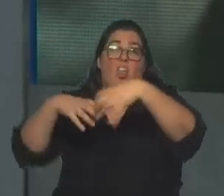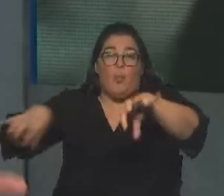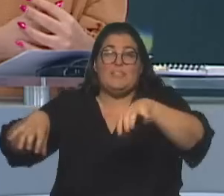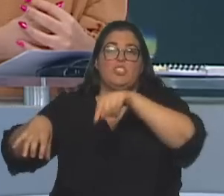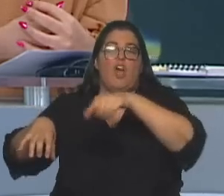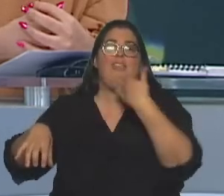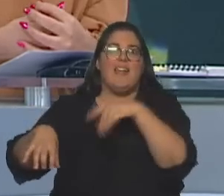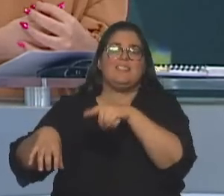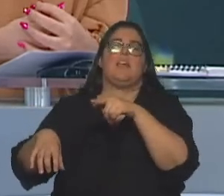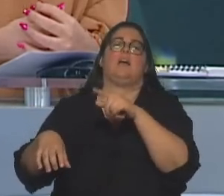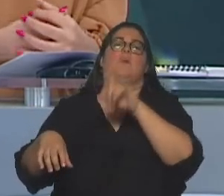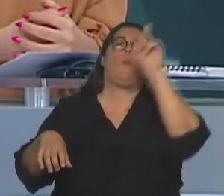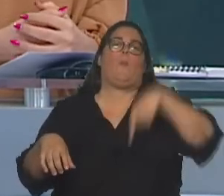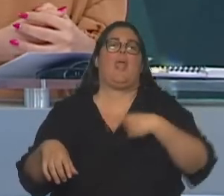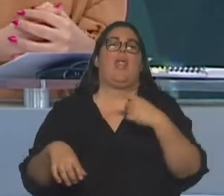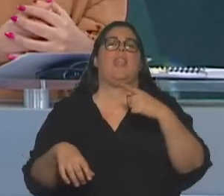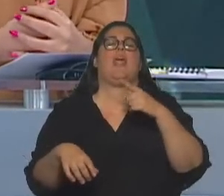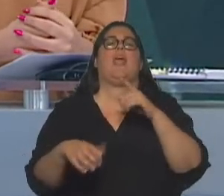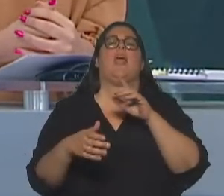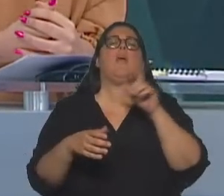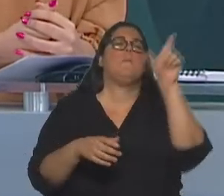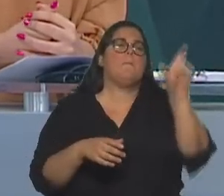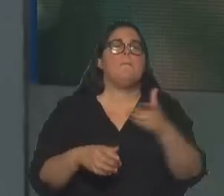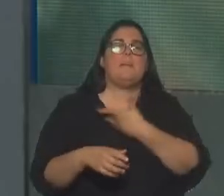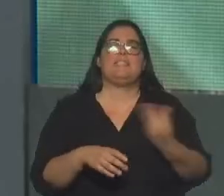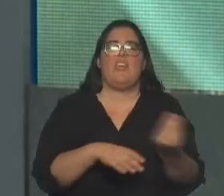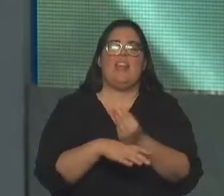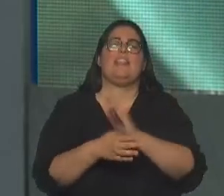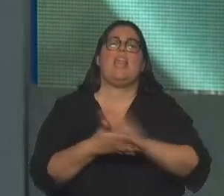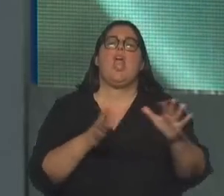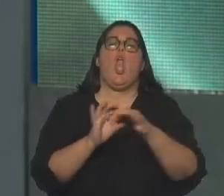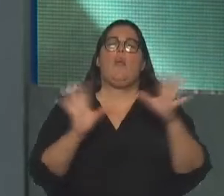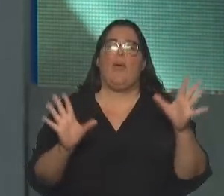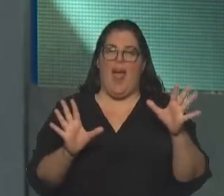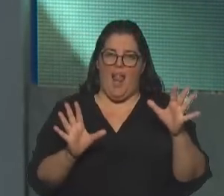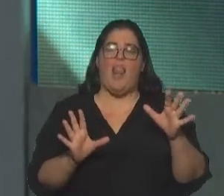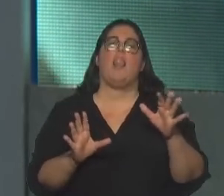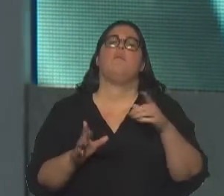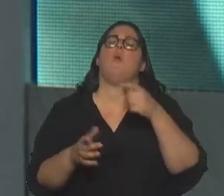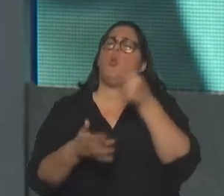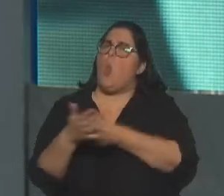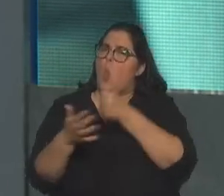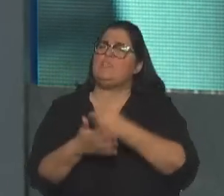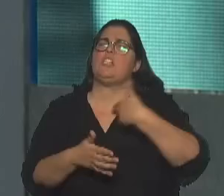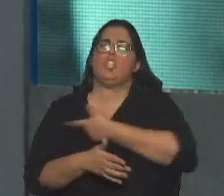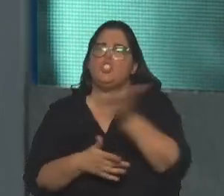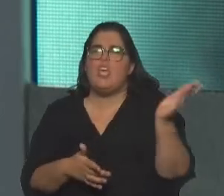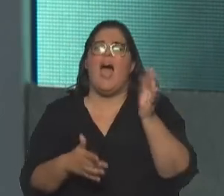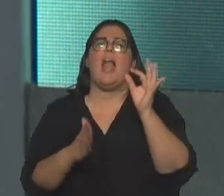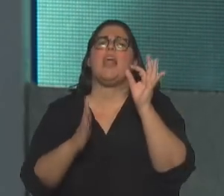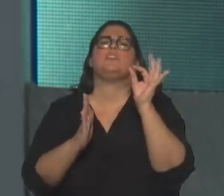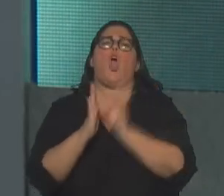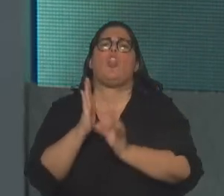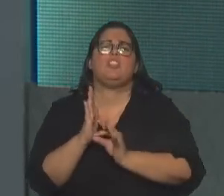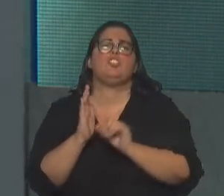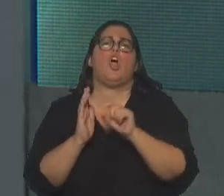llevando al poder a un presidente neoliberal que hasta el final, debido a las luchas sociales y sobre todo a las condiciones en